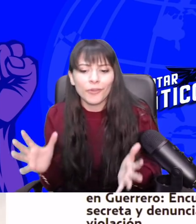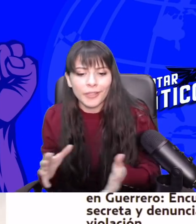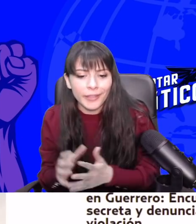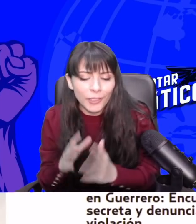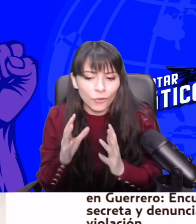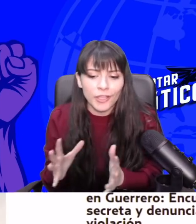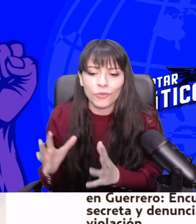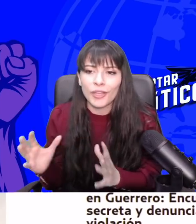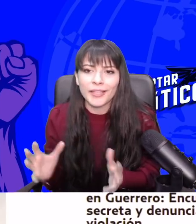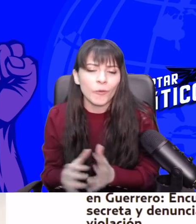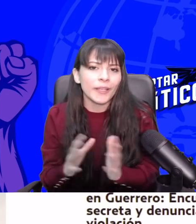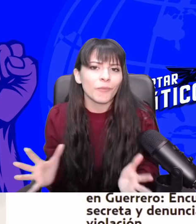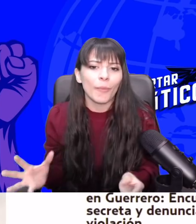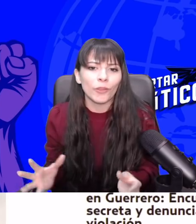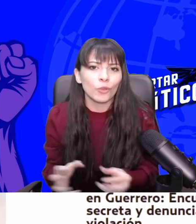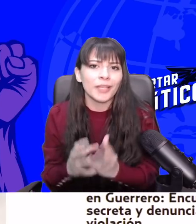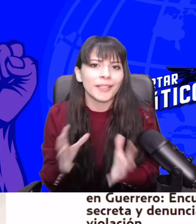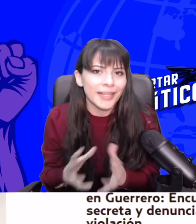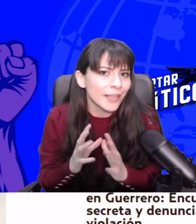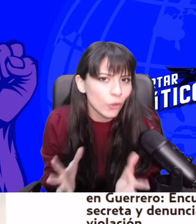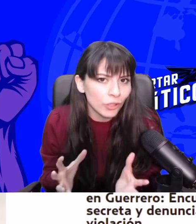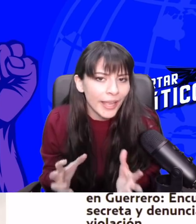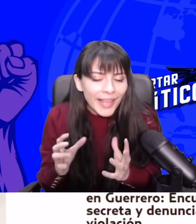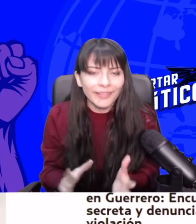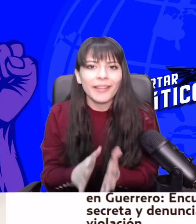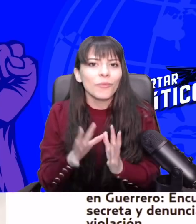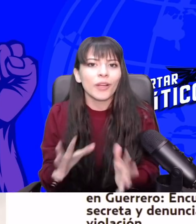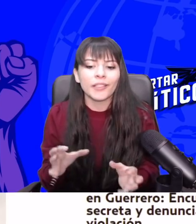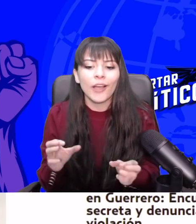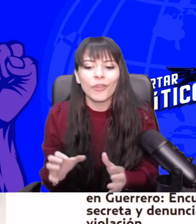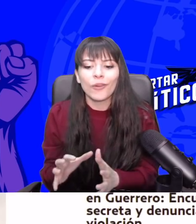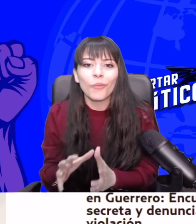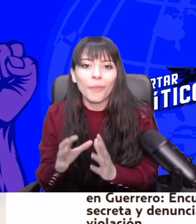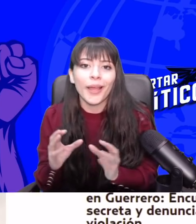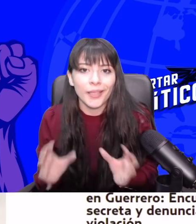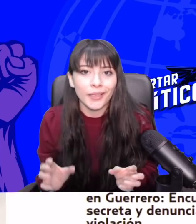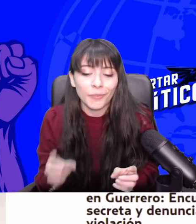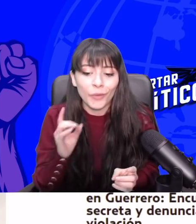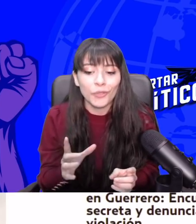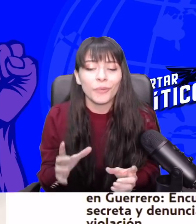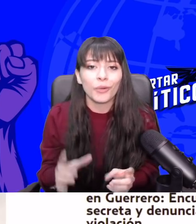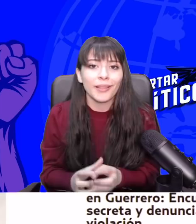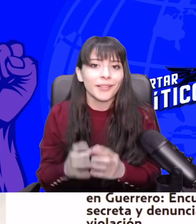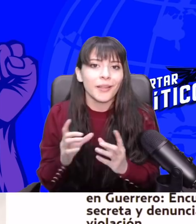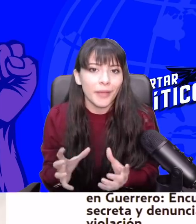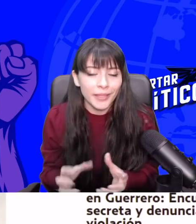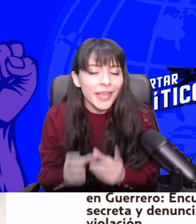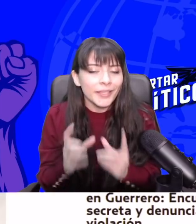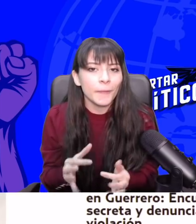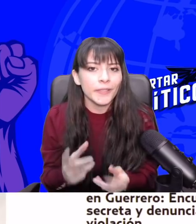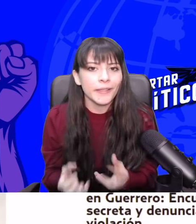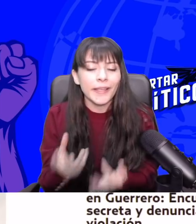otro empresario que tendrá sus redes sociales en cualquier momento utilizarlas en contra de la democracia o de algún país por eso es importante este